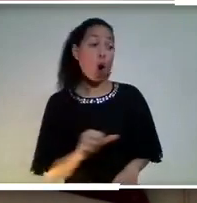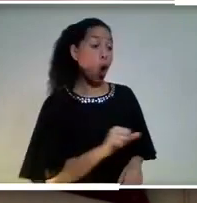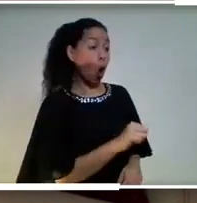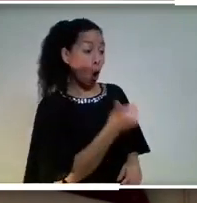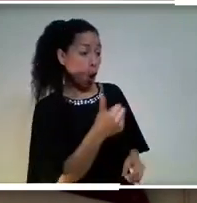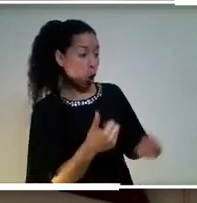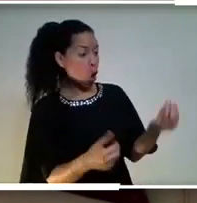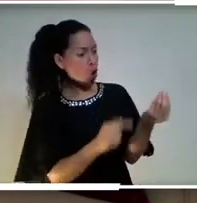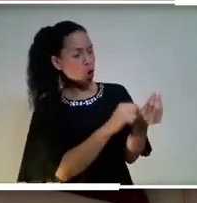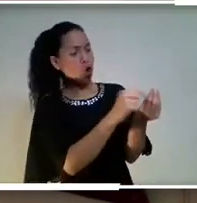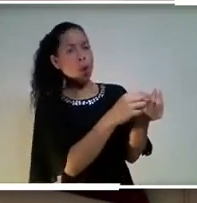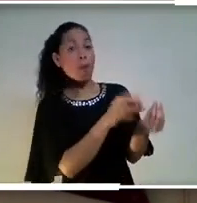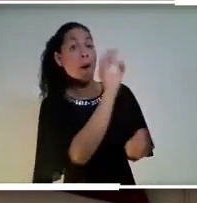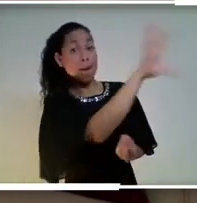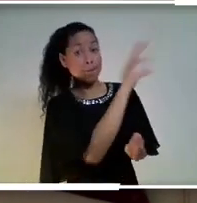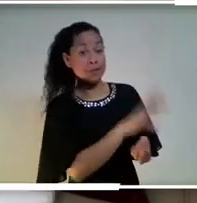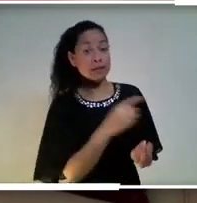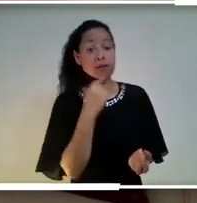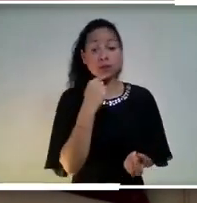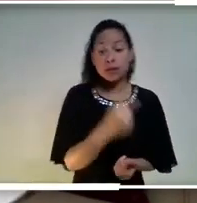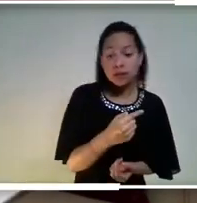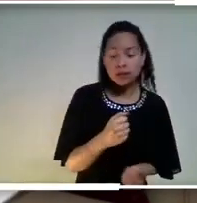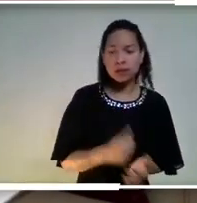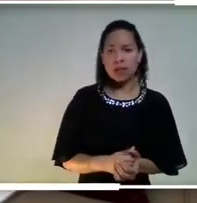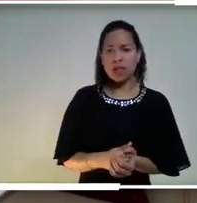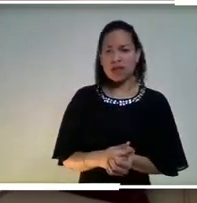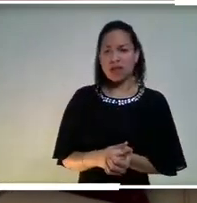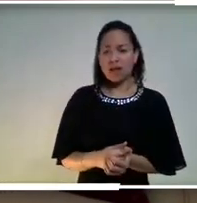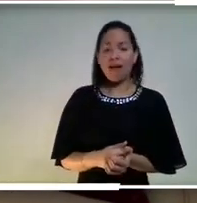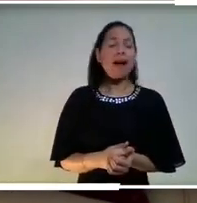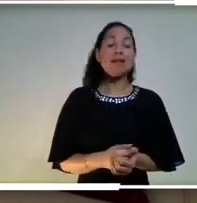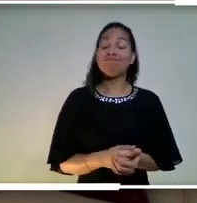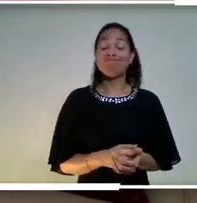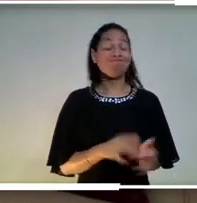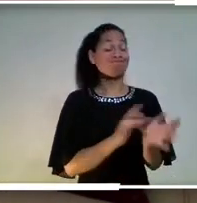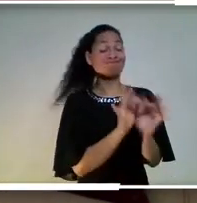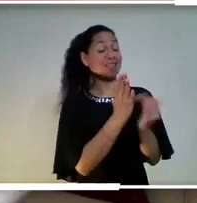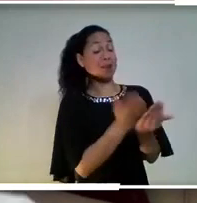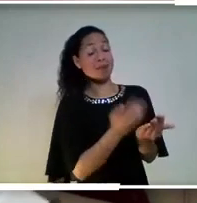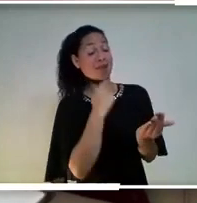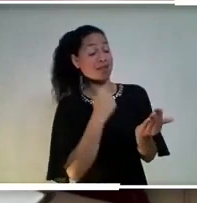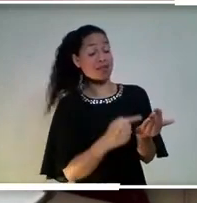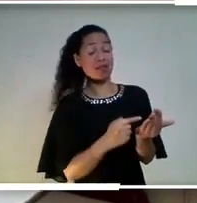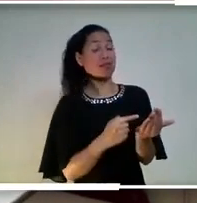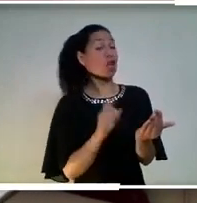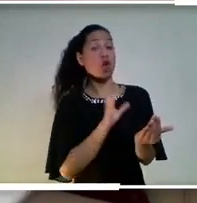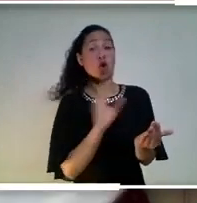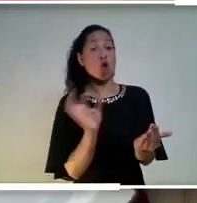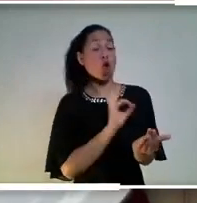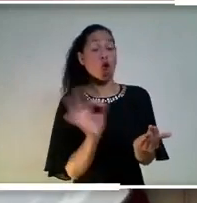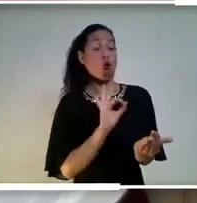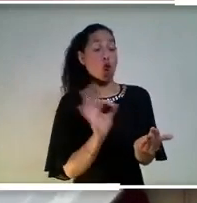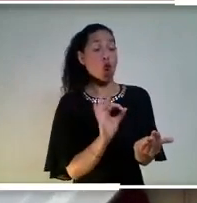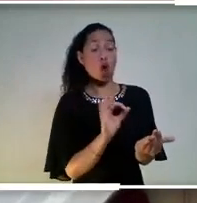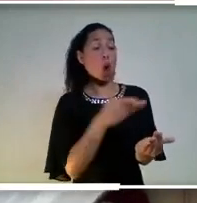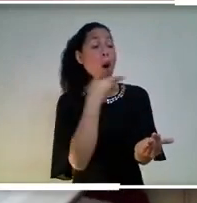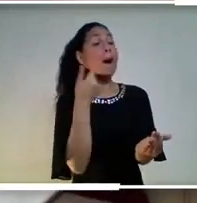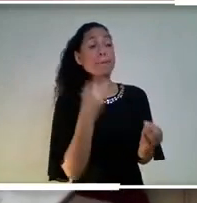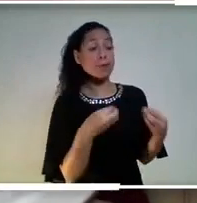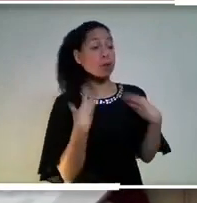acuerdo a la palabra de dios nuestro hermano no fue a ninguna parte descansa no sabe nada está inconsciente